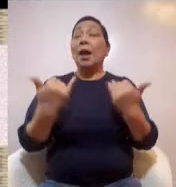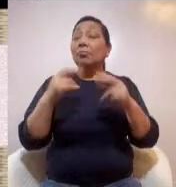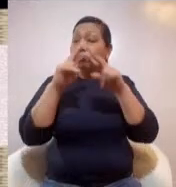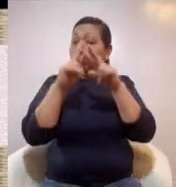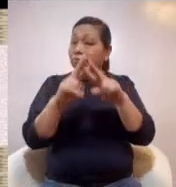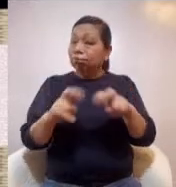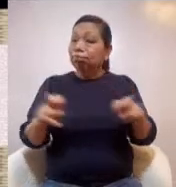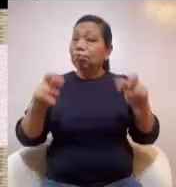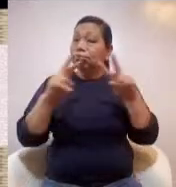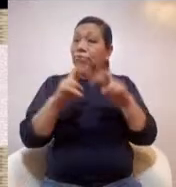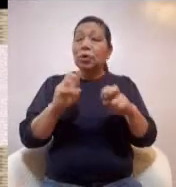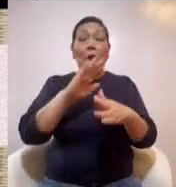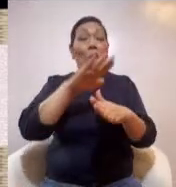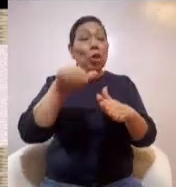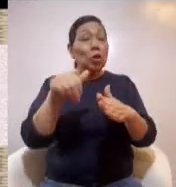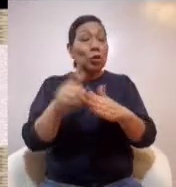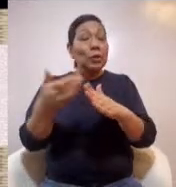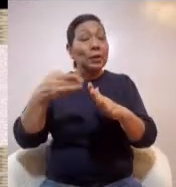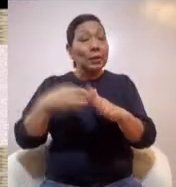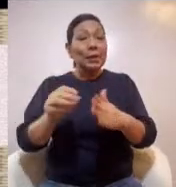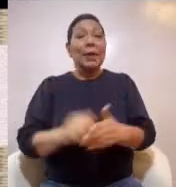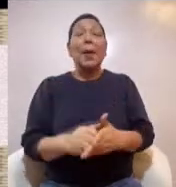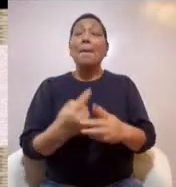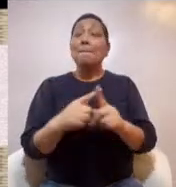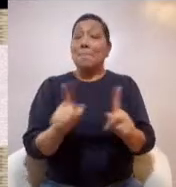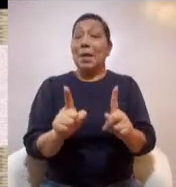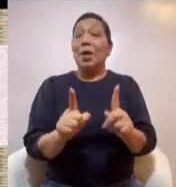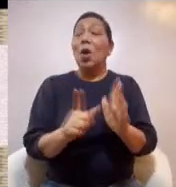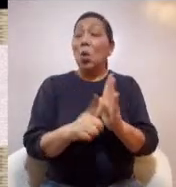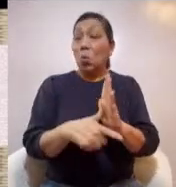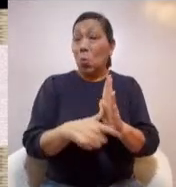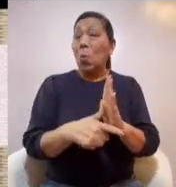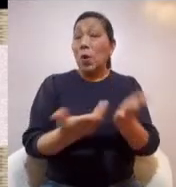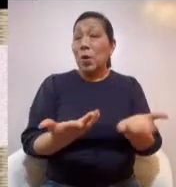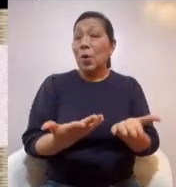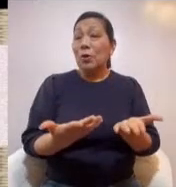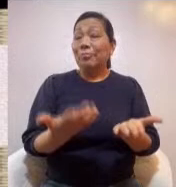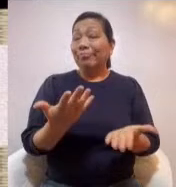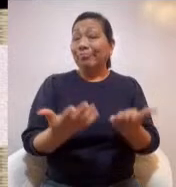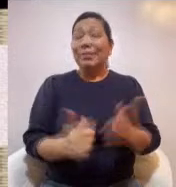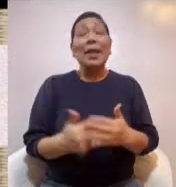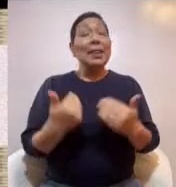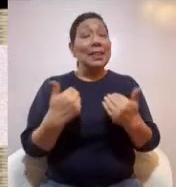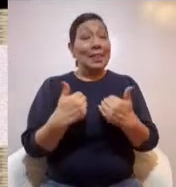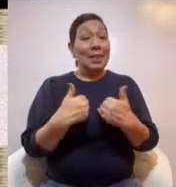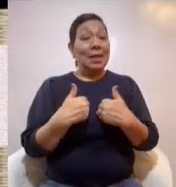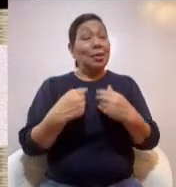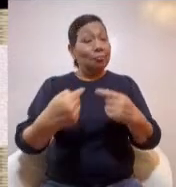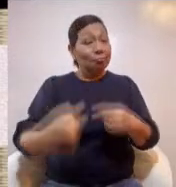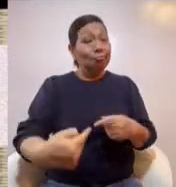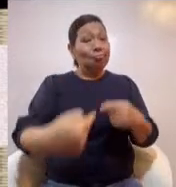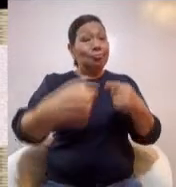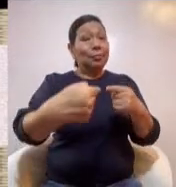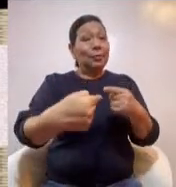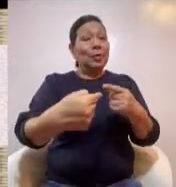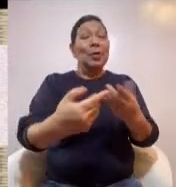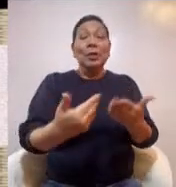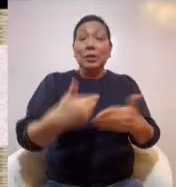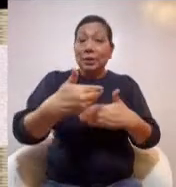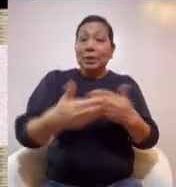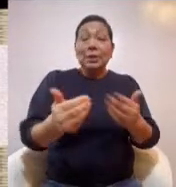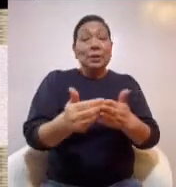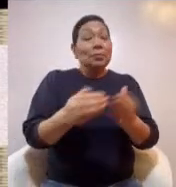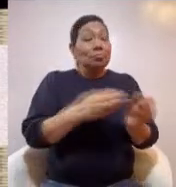permiten analizar el caso en toda la integridad. Pero desde luego eso aún tiene como desafío,